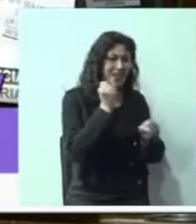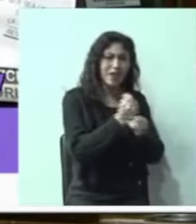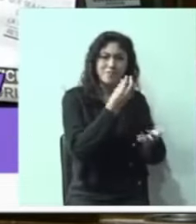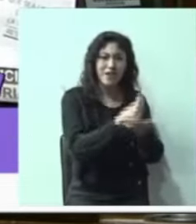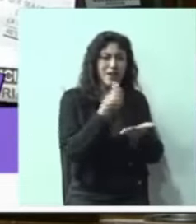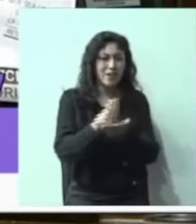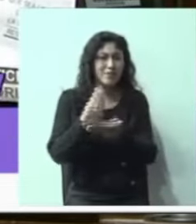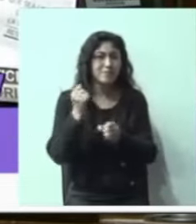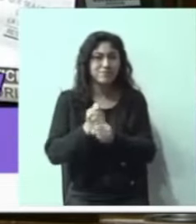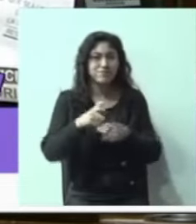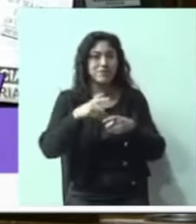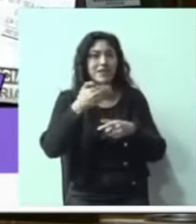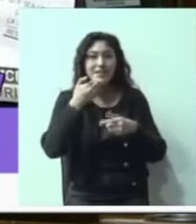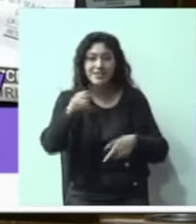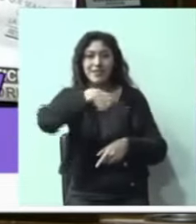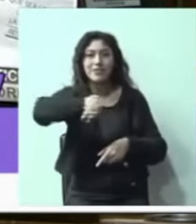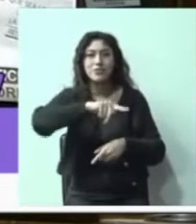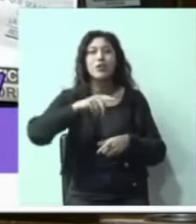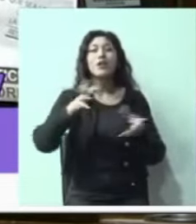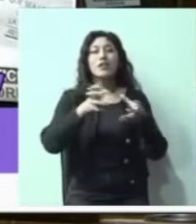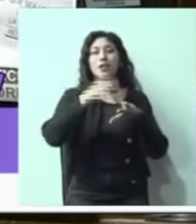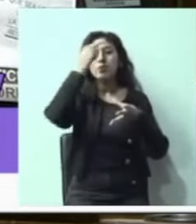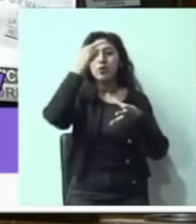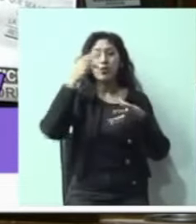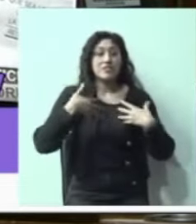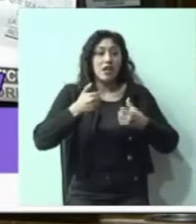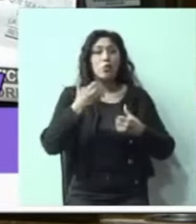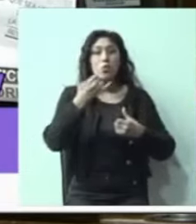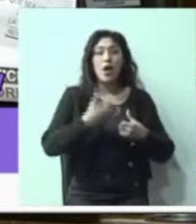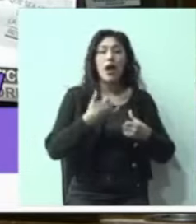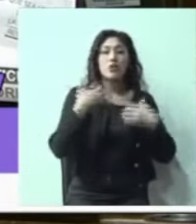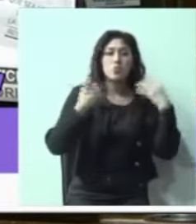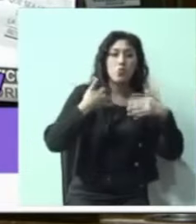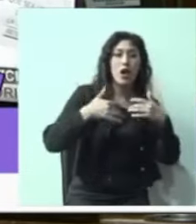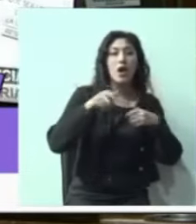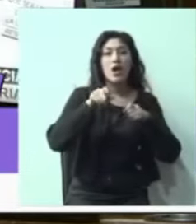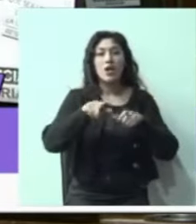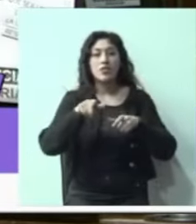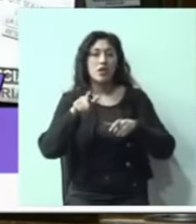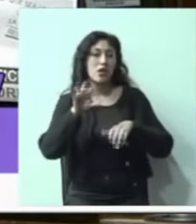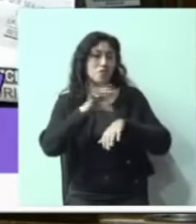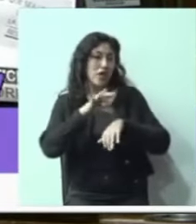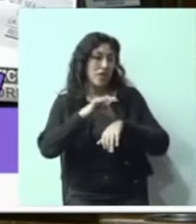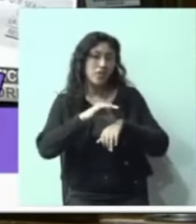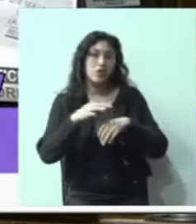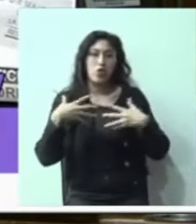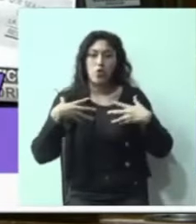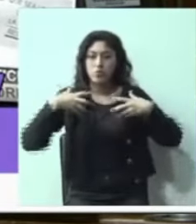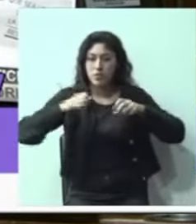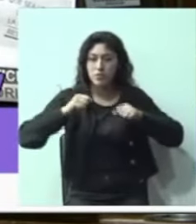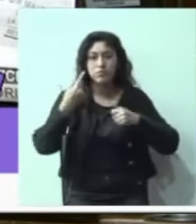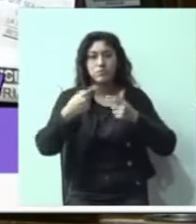qué? Mientras para el resto del equipo de salud existen guardias, para un médico, para un kinesiólogo, enfermería no